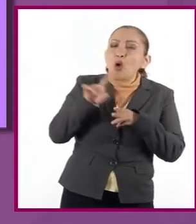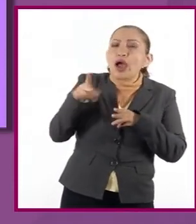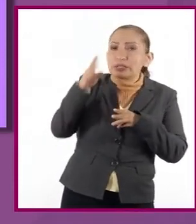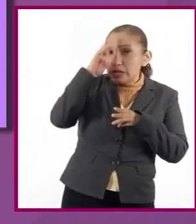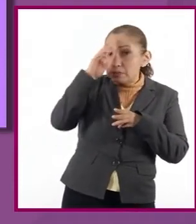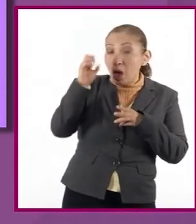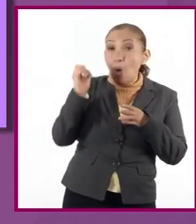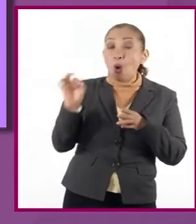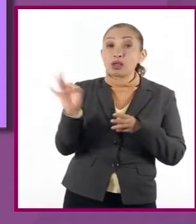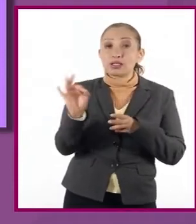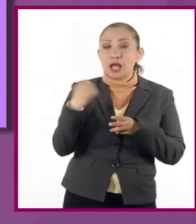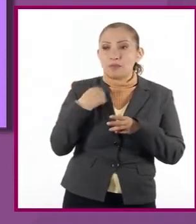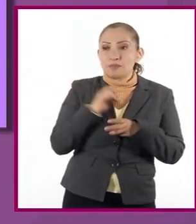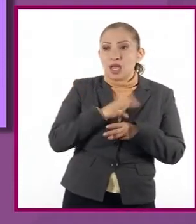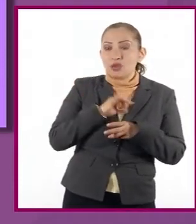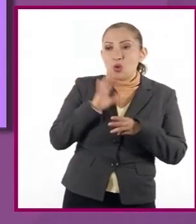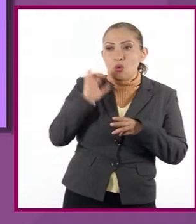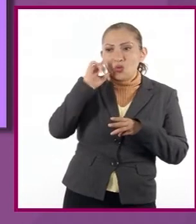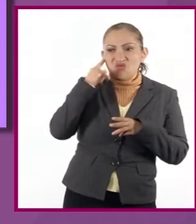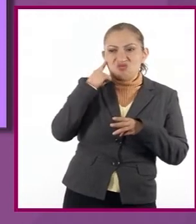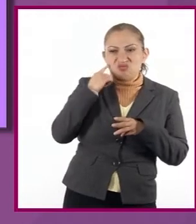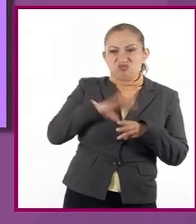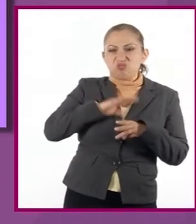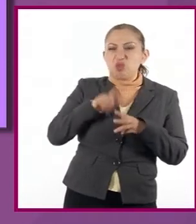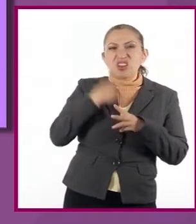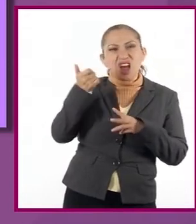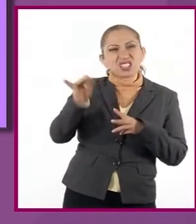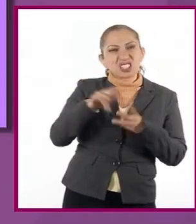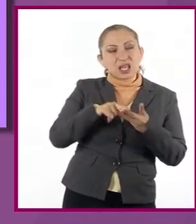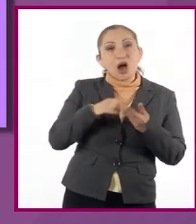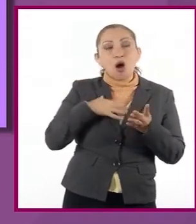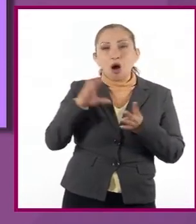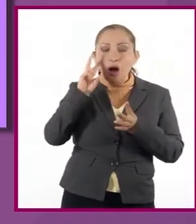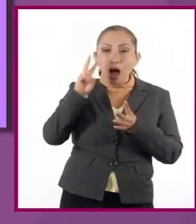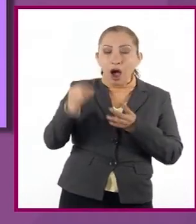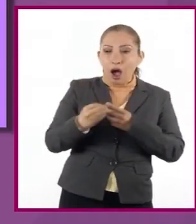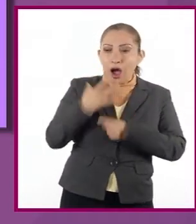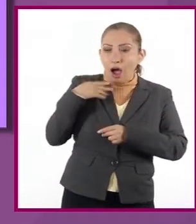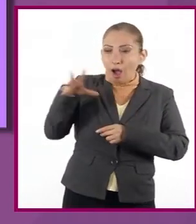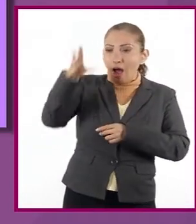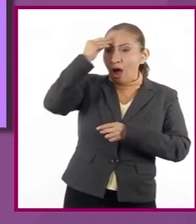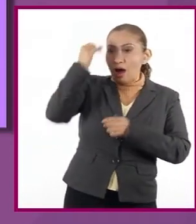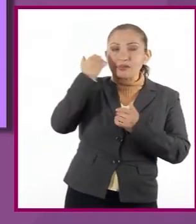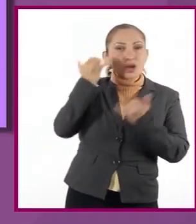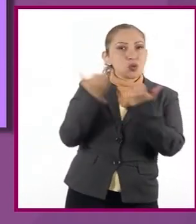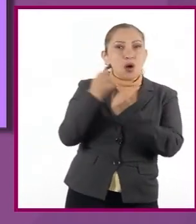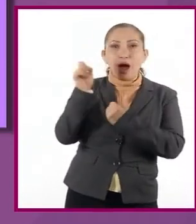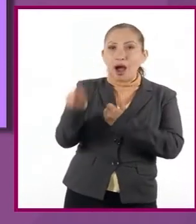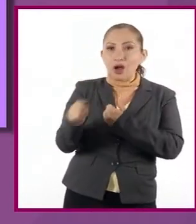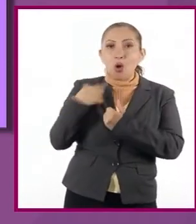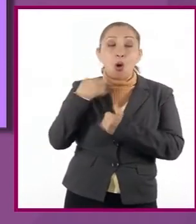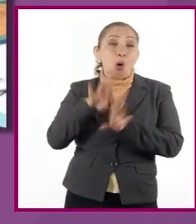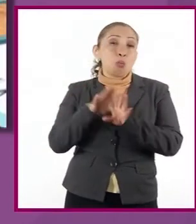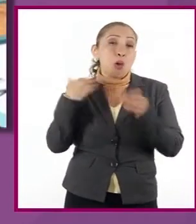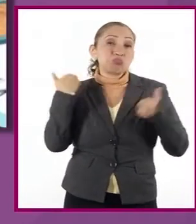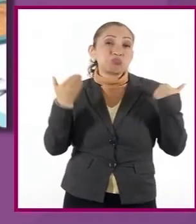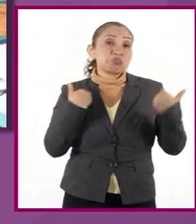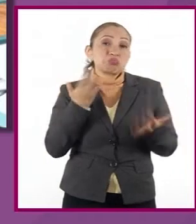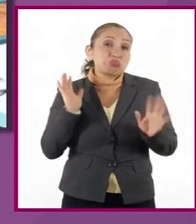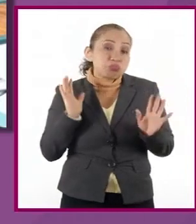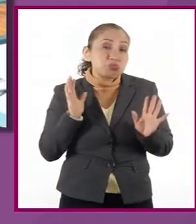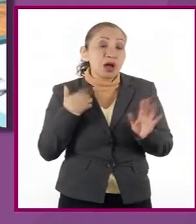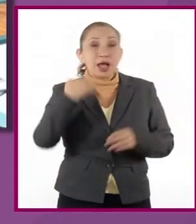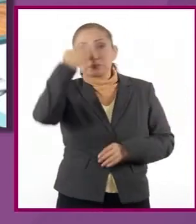o incluso que nos da miedo o enojo, inspirarse e imitar a otros o como mero esparcimiento.